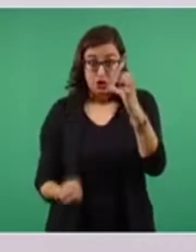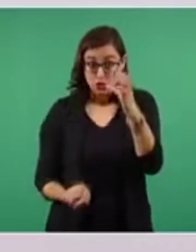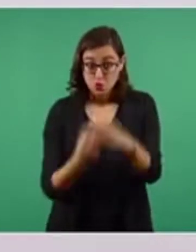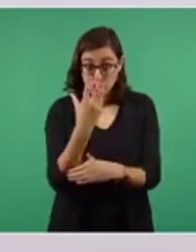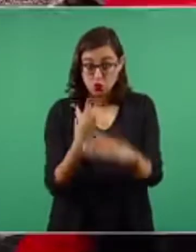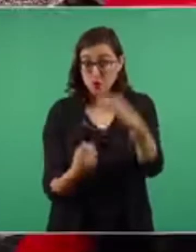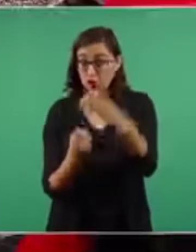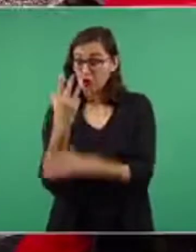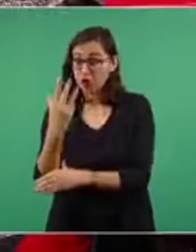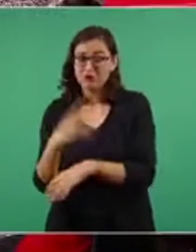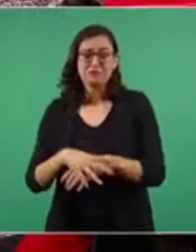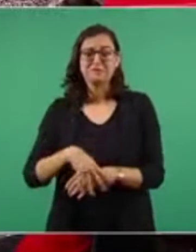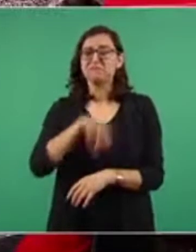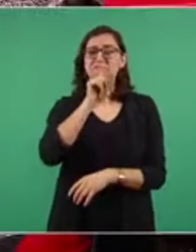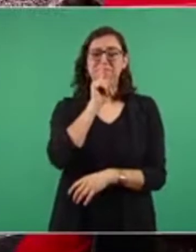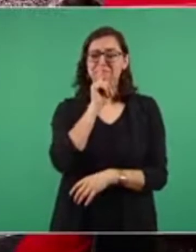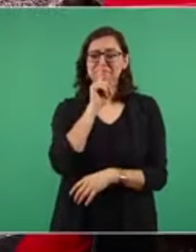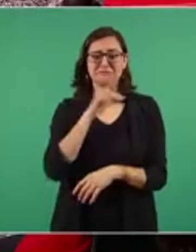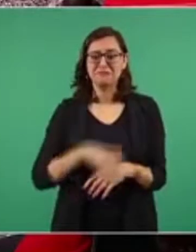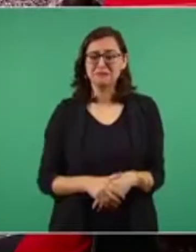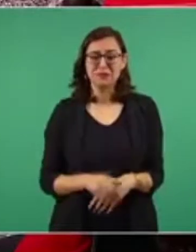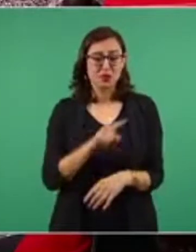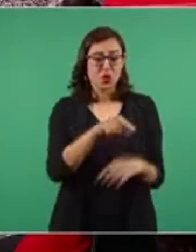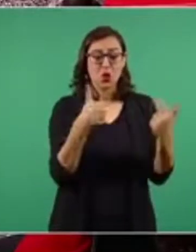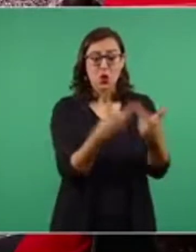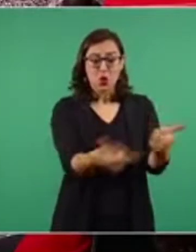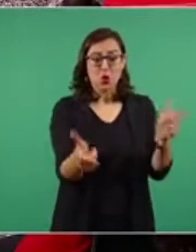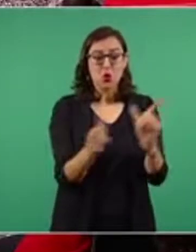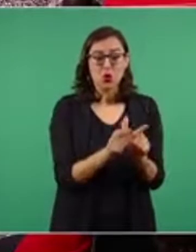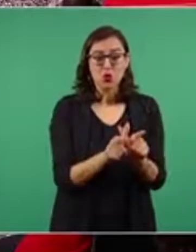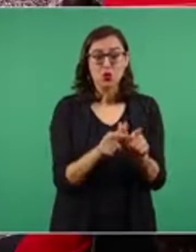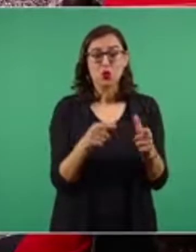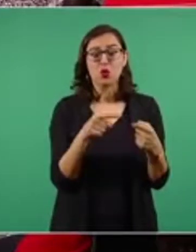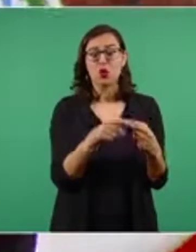Es el Cártel Jalisco